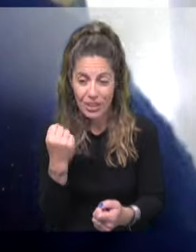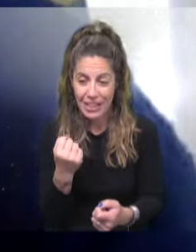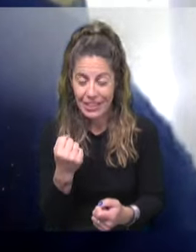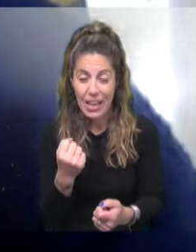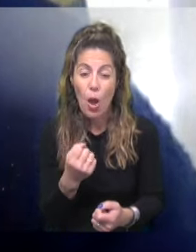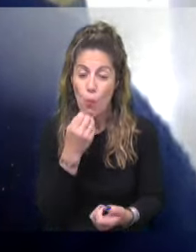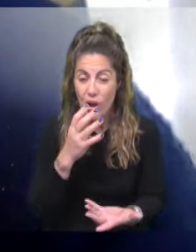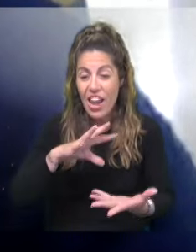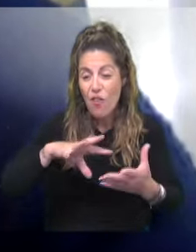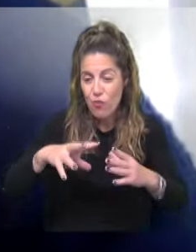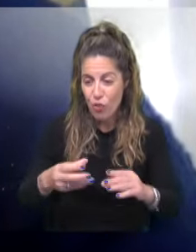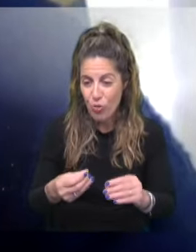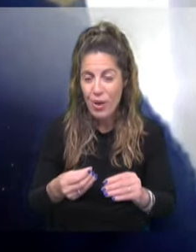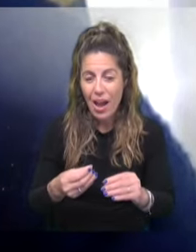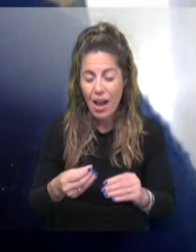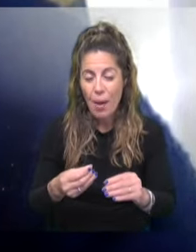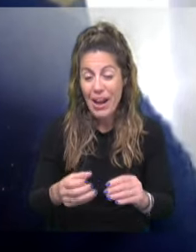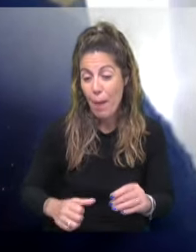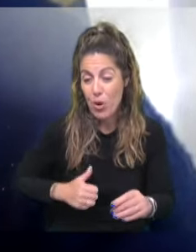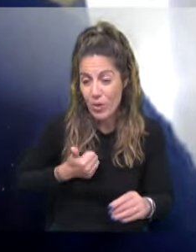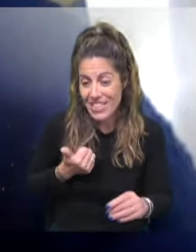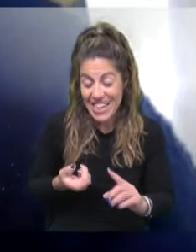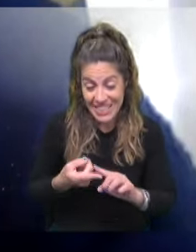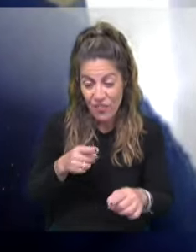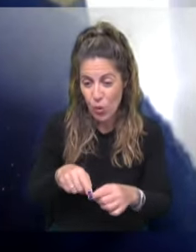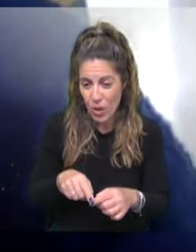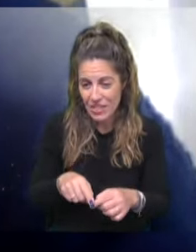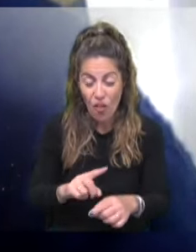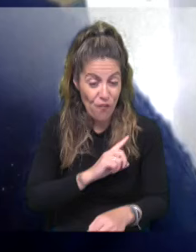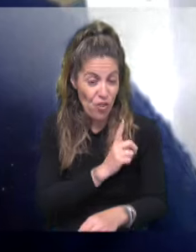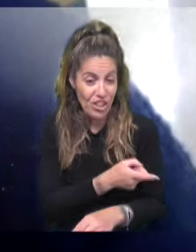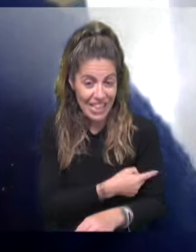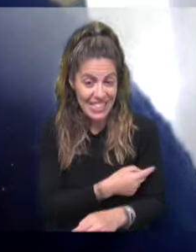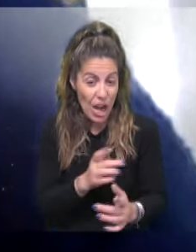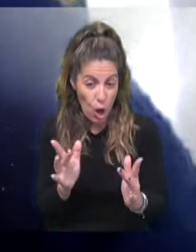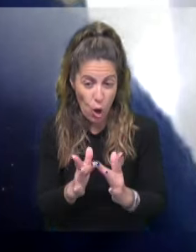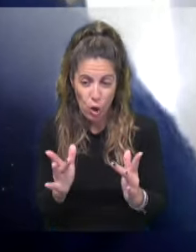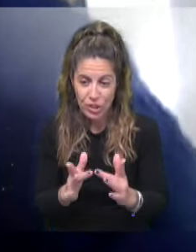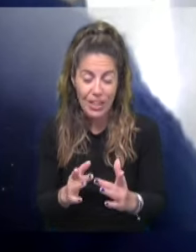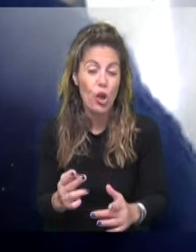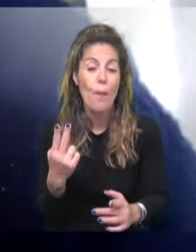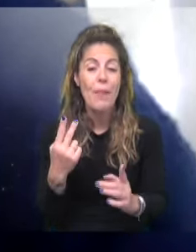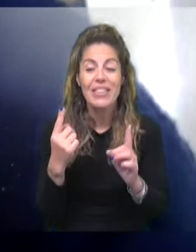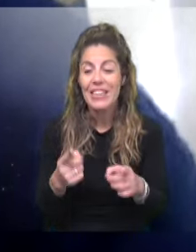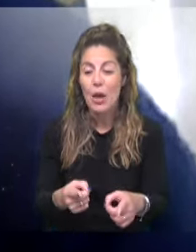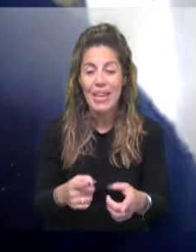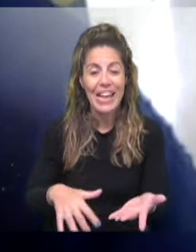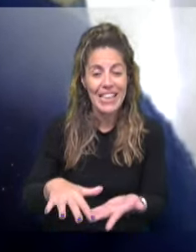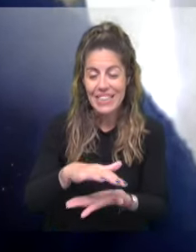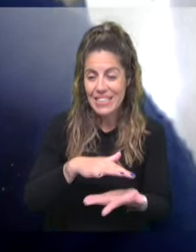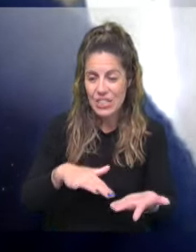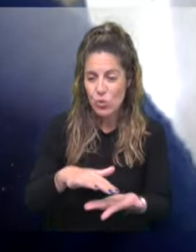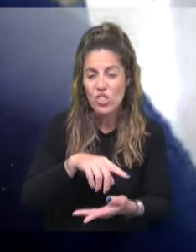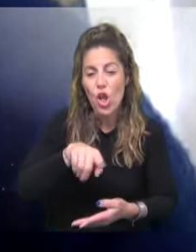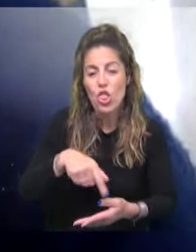una buena forma este Para aprovechar esa vinculación fortalecer los nexos y permitir también que en esta situación